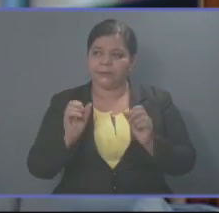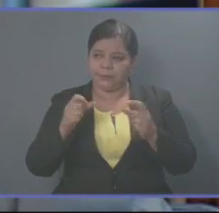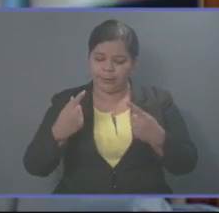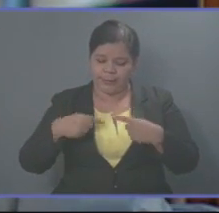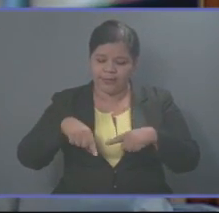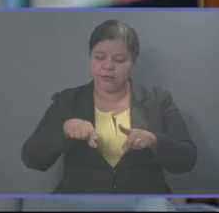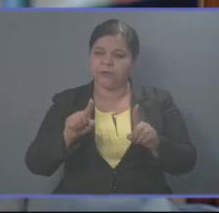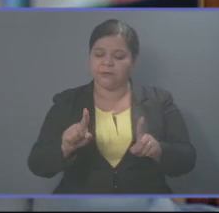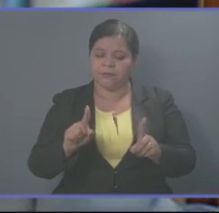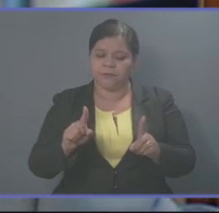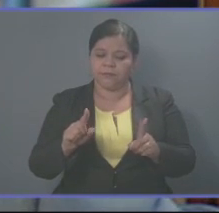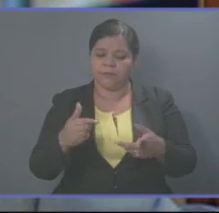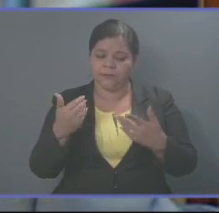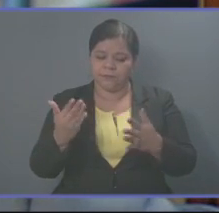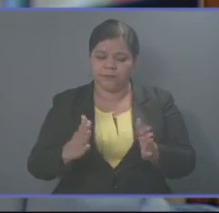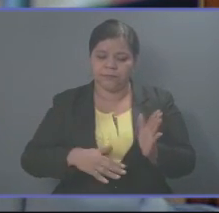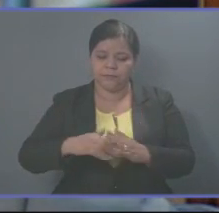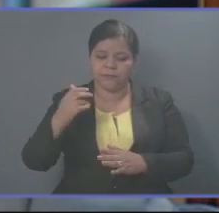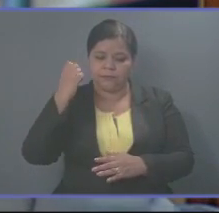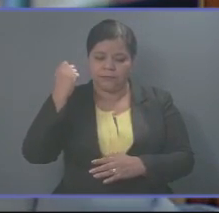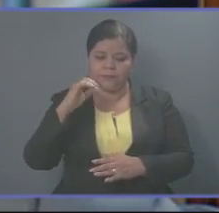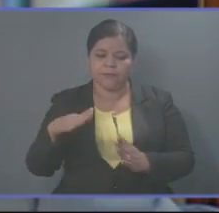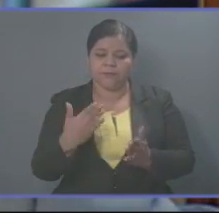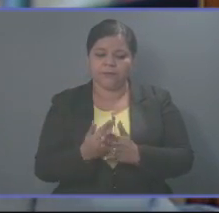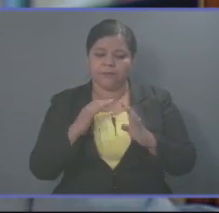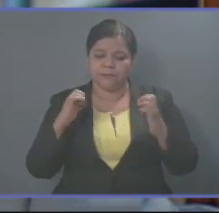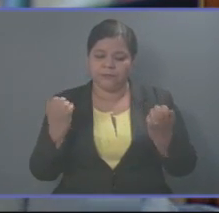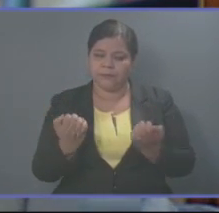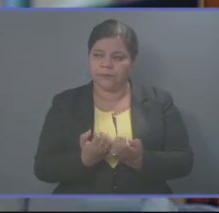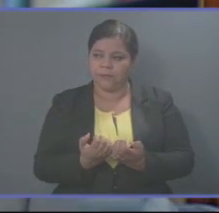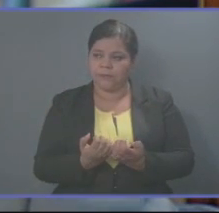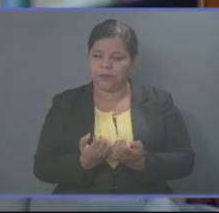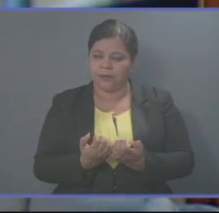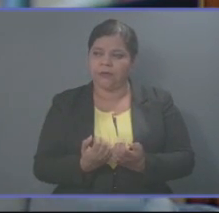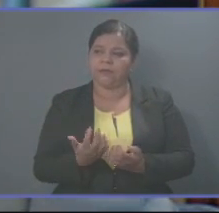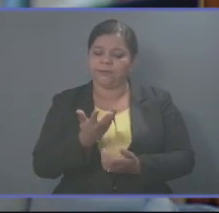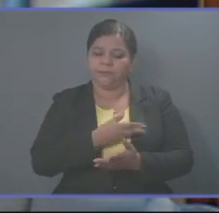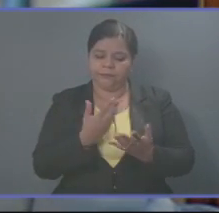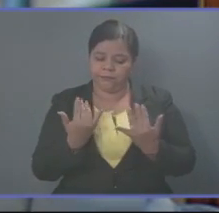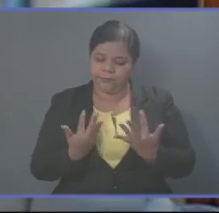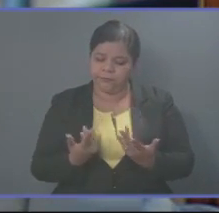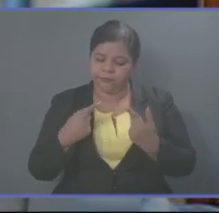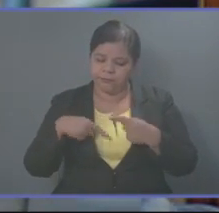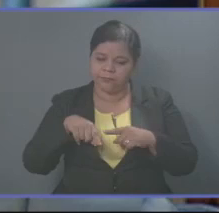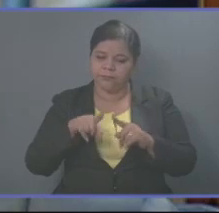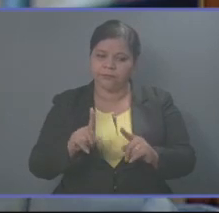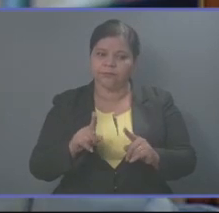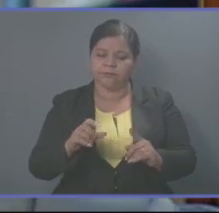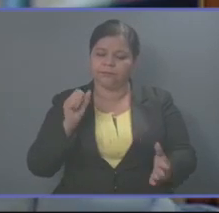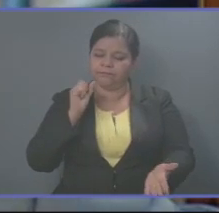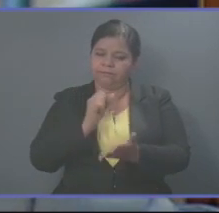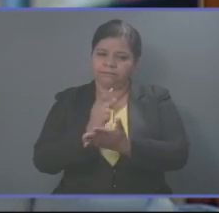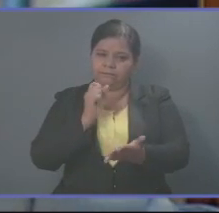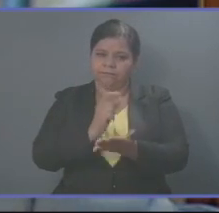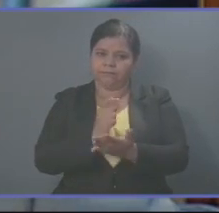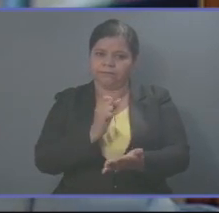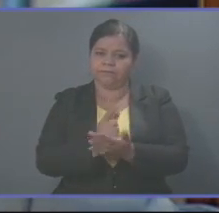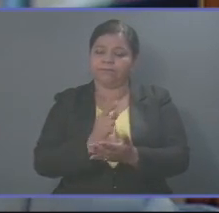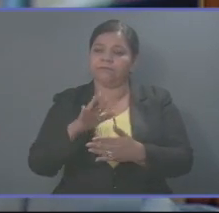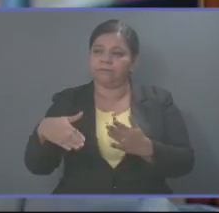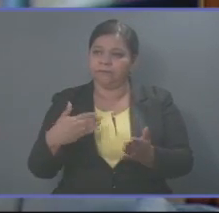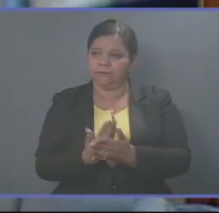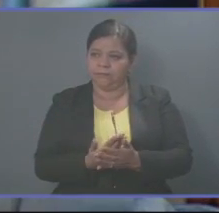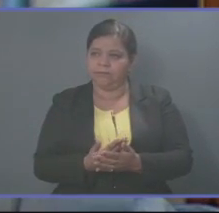continúe brindándole muchos frutos al equipo. Esperamos que continúe haciendo goles para que el Platense